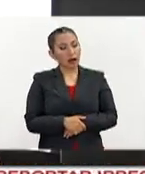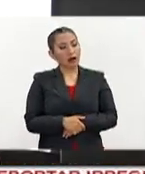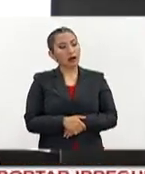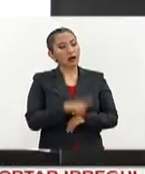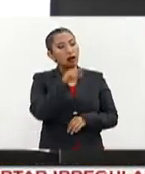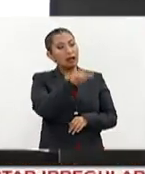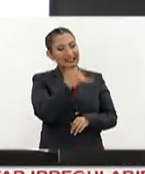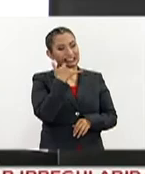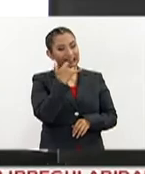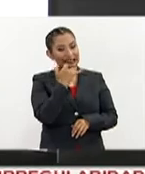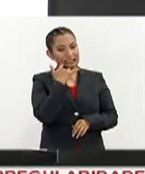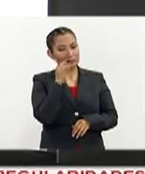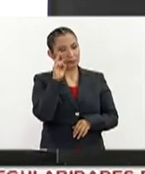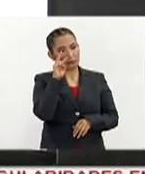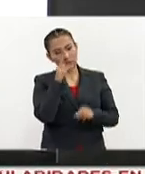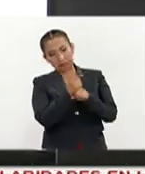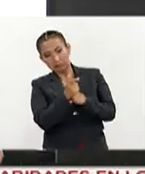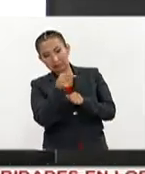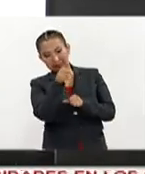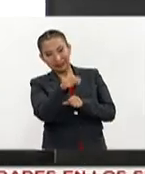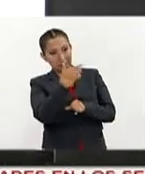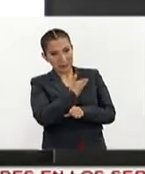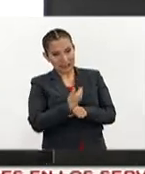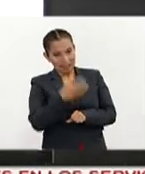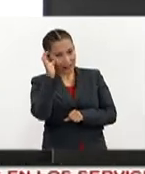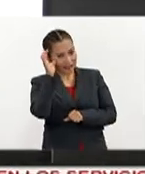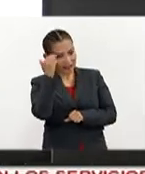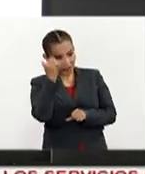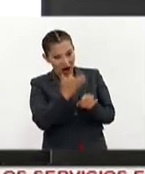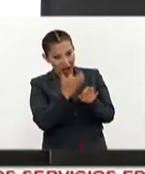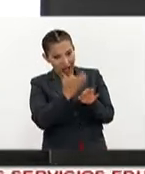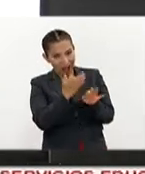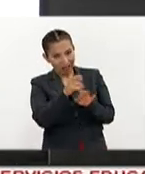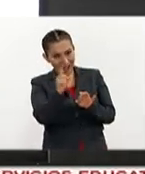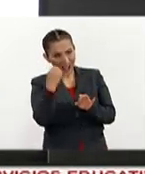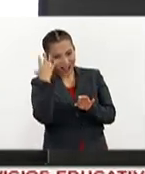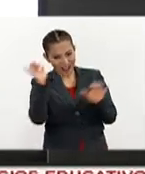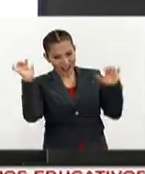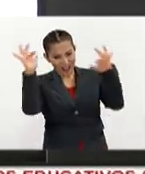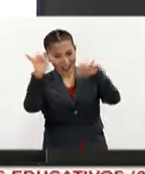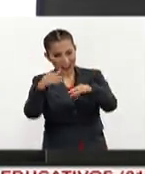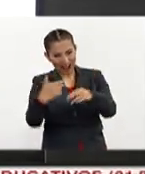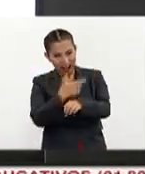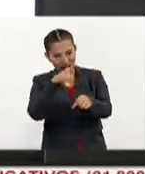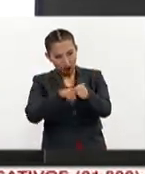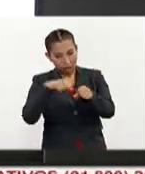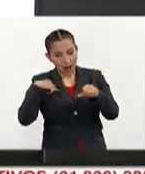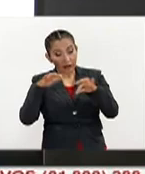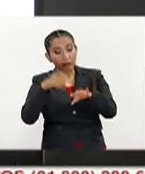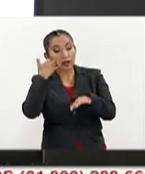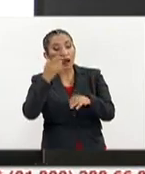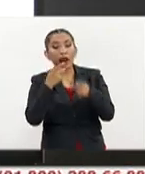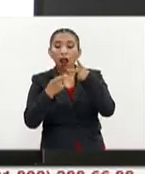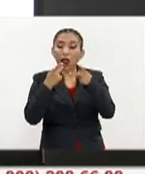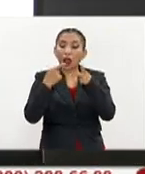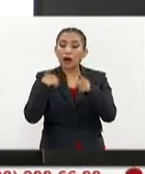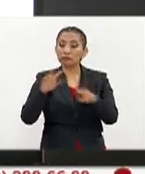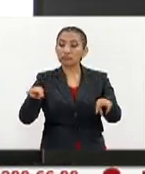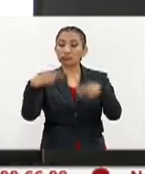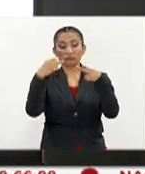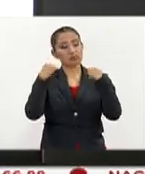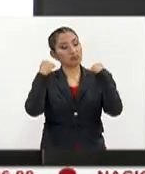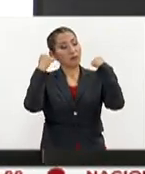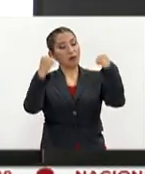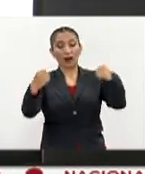con los esfuerzos que está desarrollando Xi Jinping actualmente en este Congreso Nacional, que buscará fortalecer su presencia y